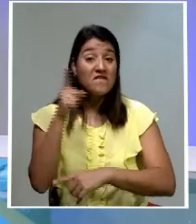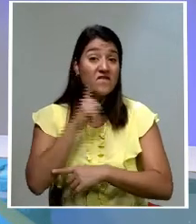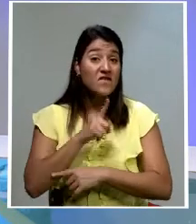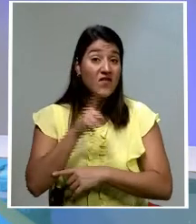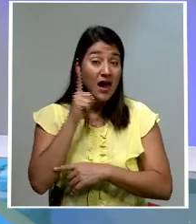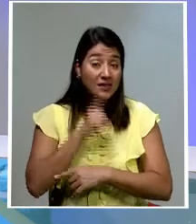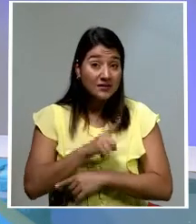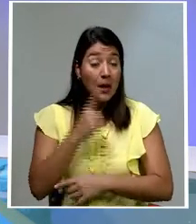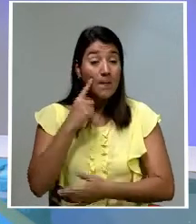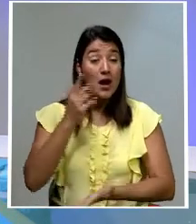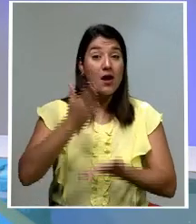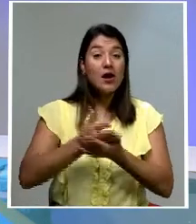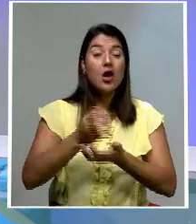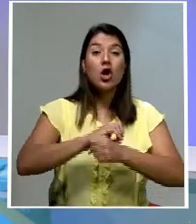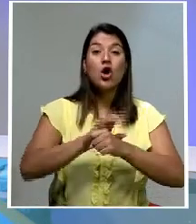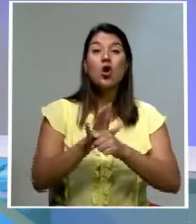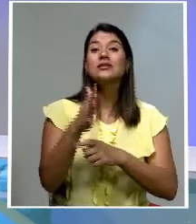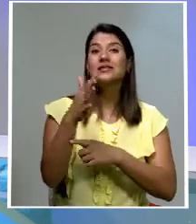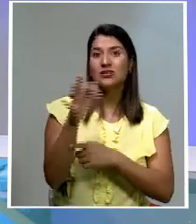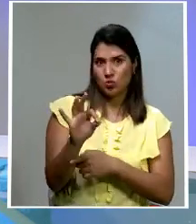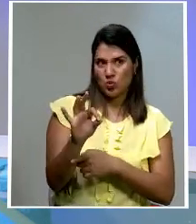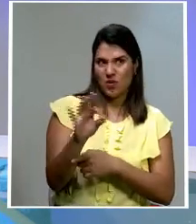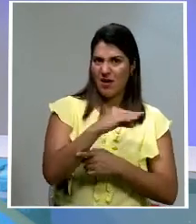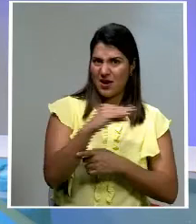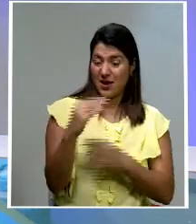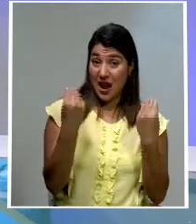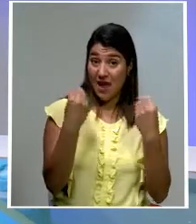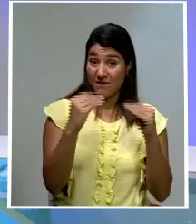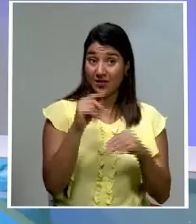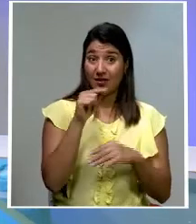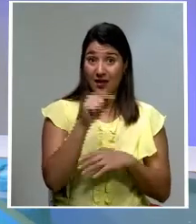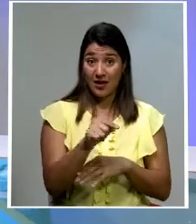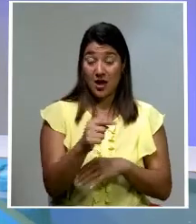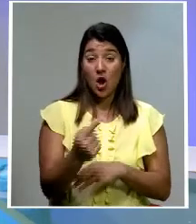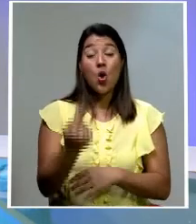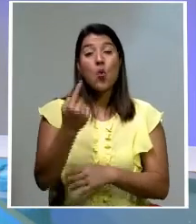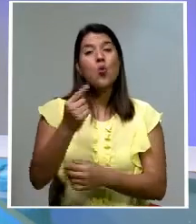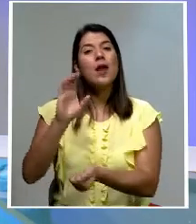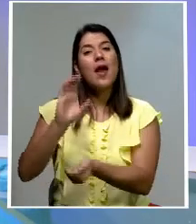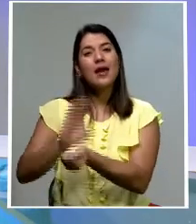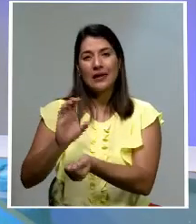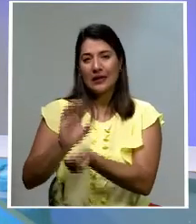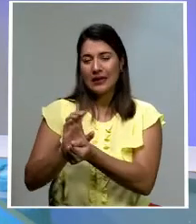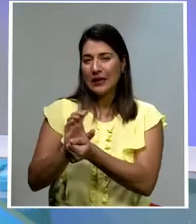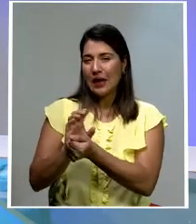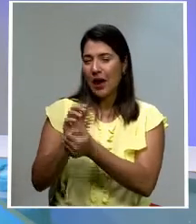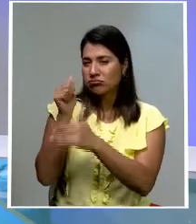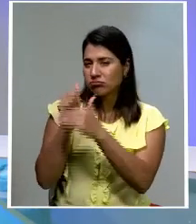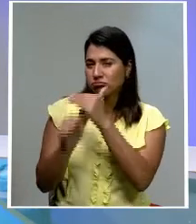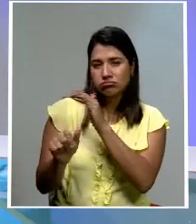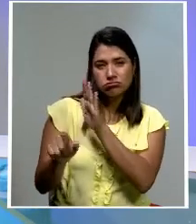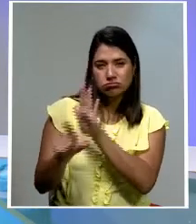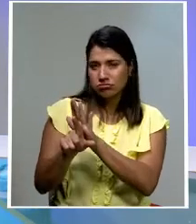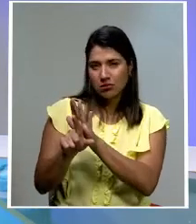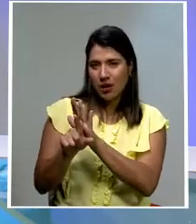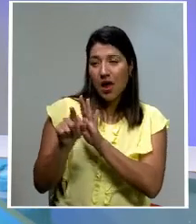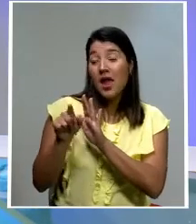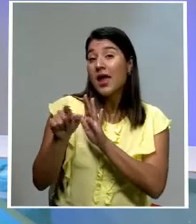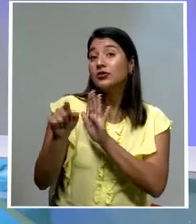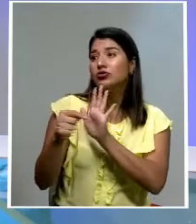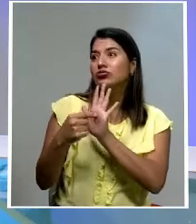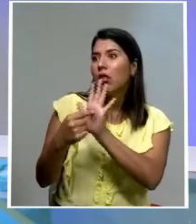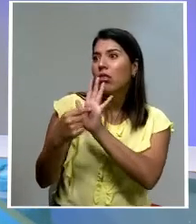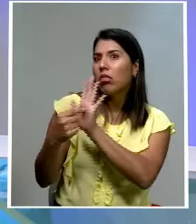falsas contra la COVID-19 a la venta en ese país. En una clínica clandestina que publicitaba en las